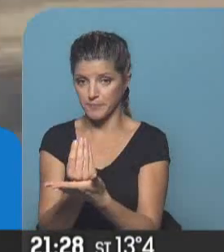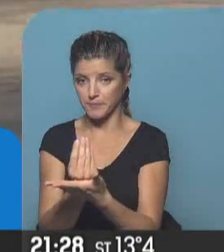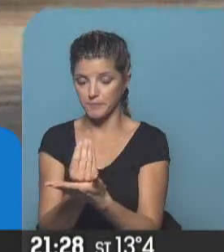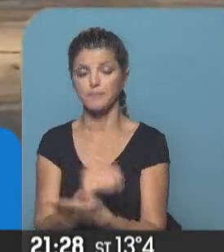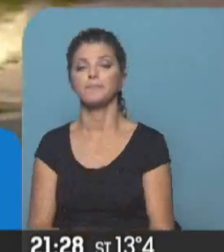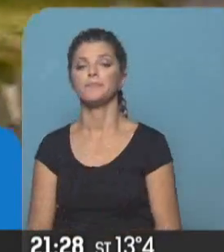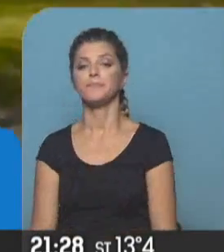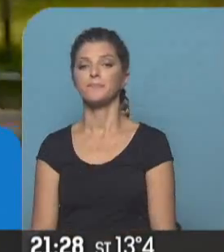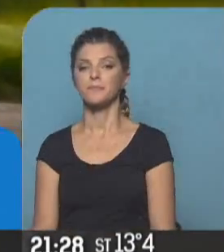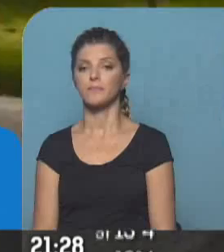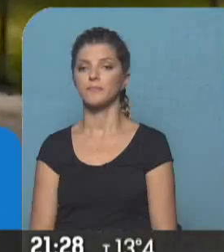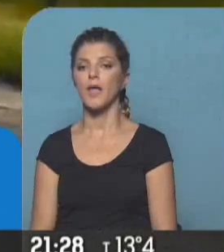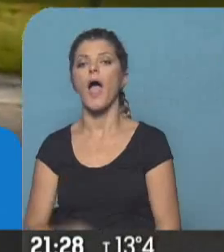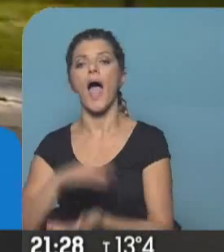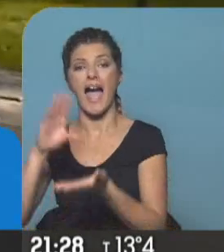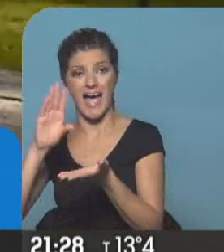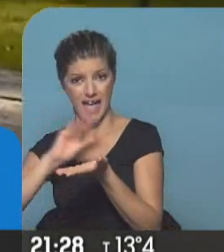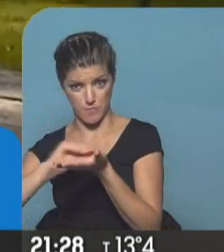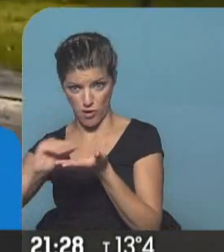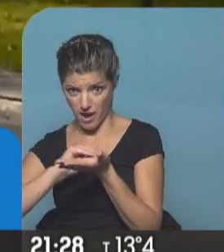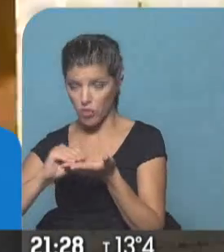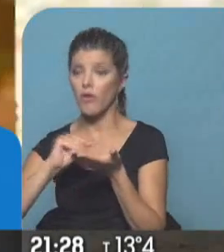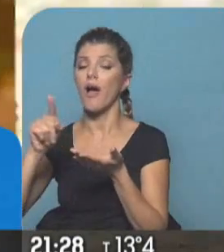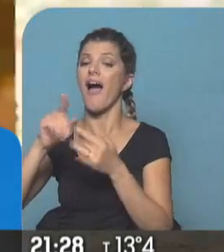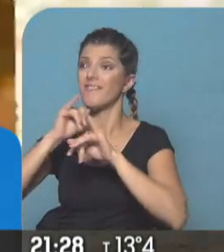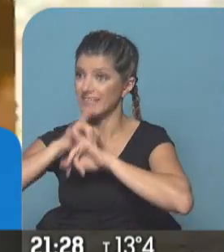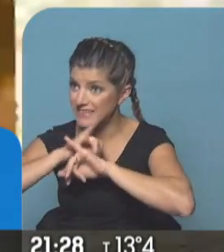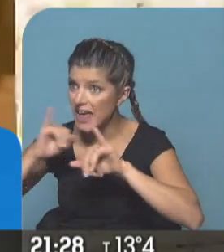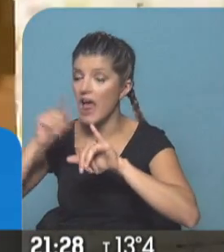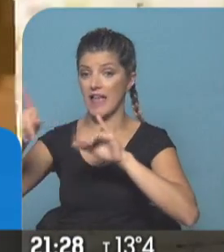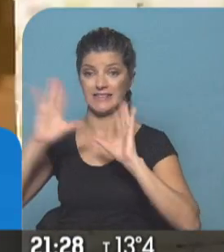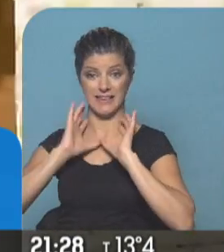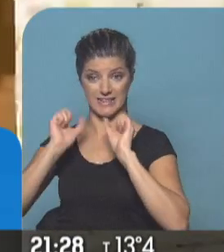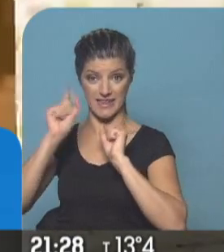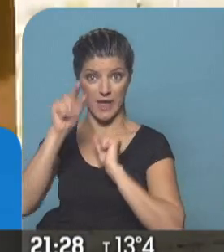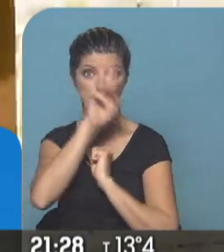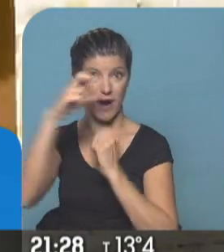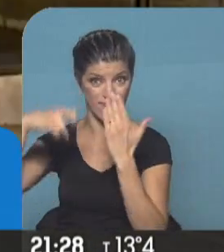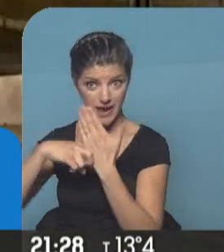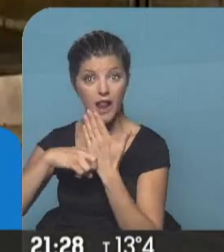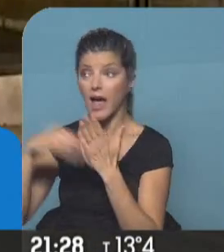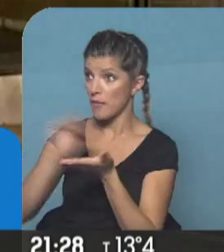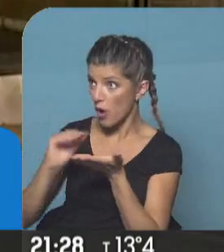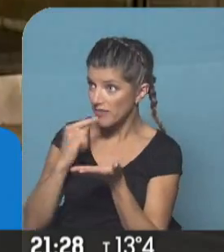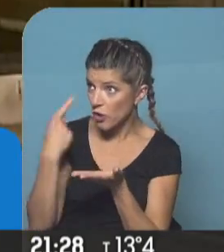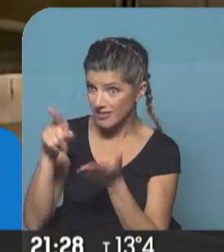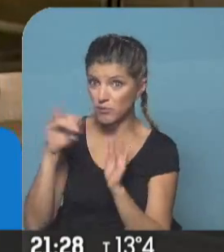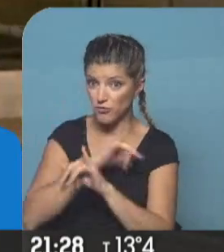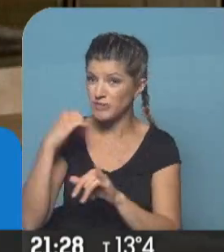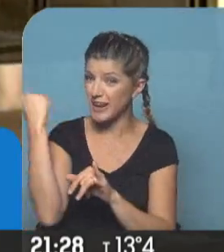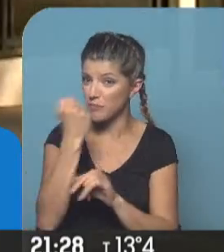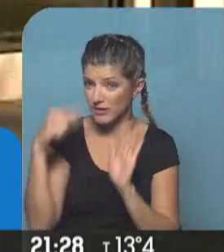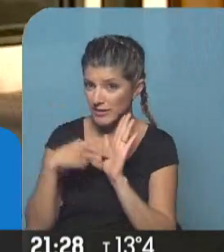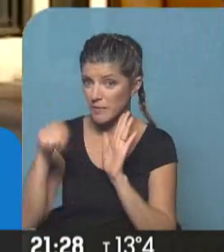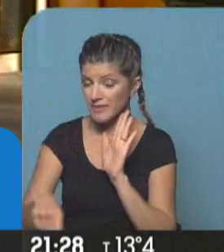le hizo saber a su secretaria, a la secretaria de la fiscal, que teníamos información muy relevante para la causa, a pesar